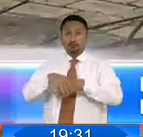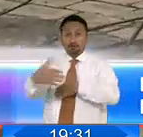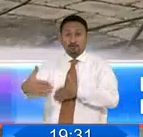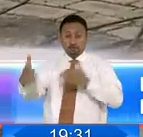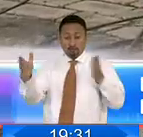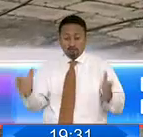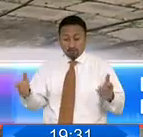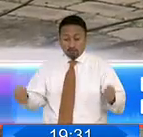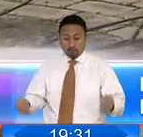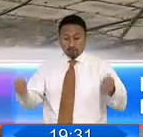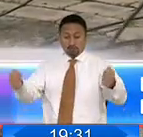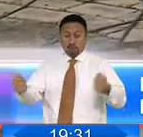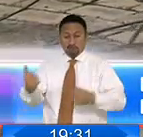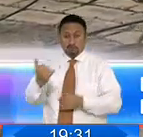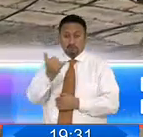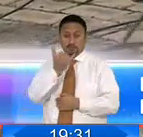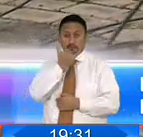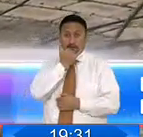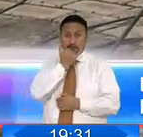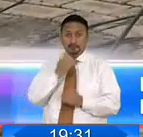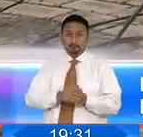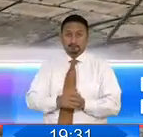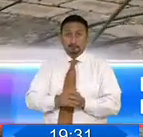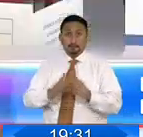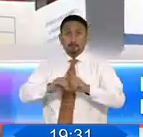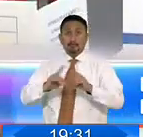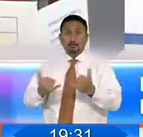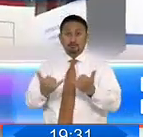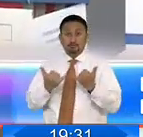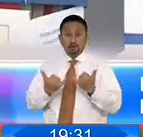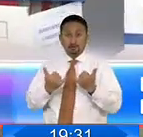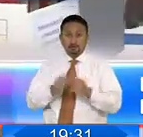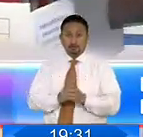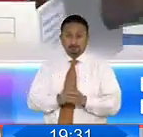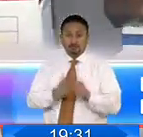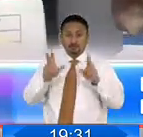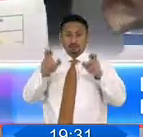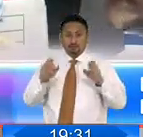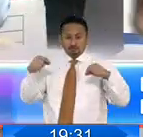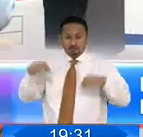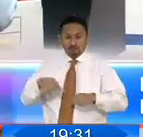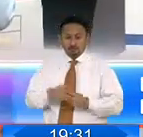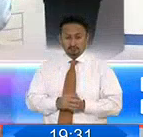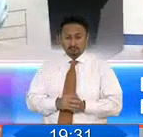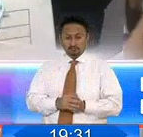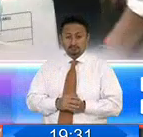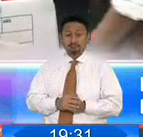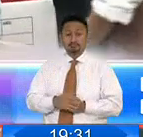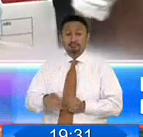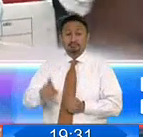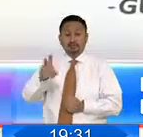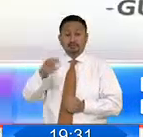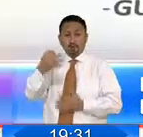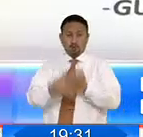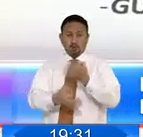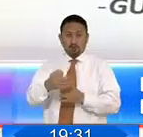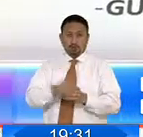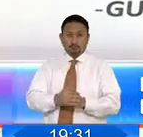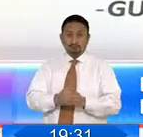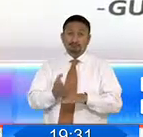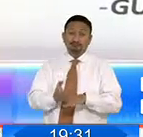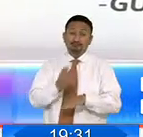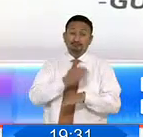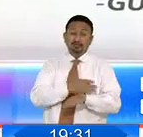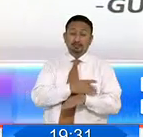con actas con supuestas inconsistencias pero aquí los argumentos deberá esgrimir más en el campo jurídico previo